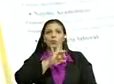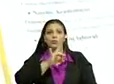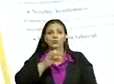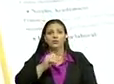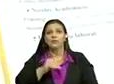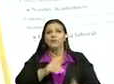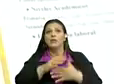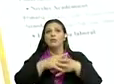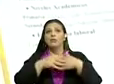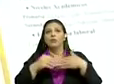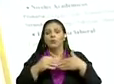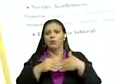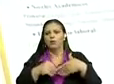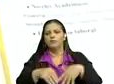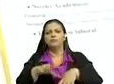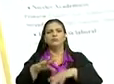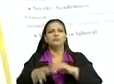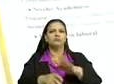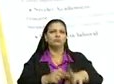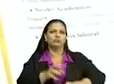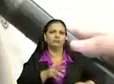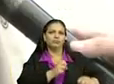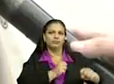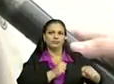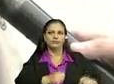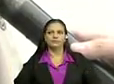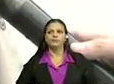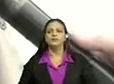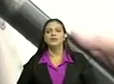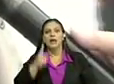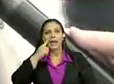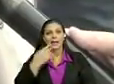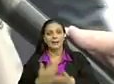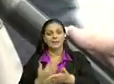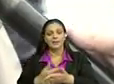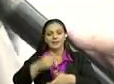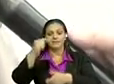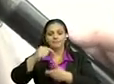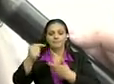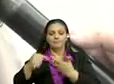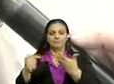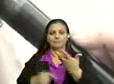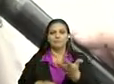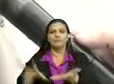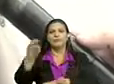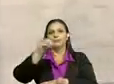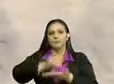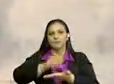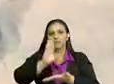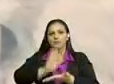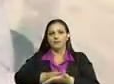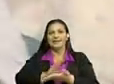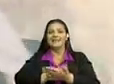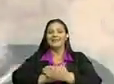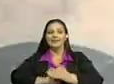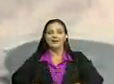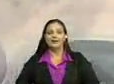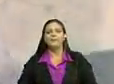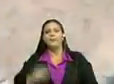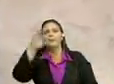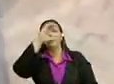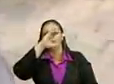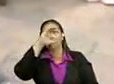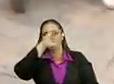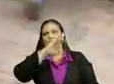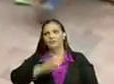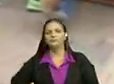documentación que le podrían vincular a esta persona con este tipo de presunto delito. Estos trabajos la mujer los